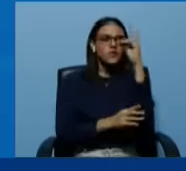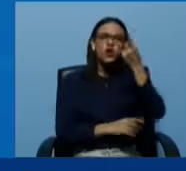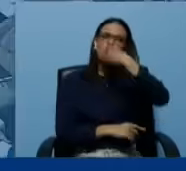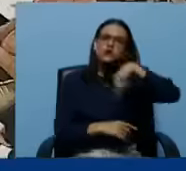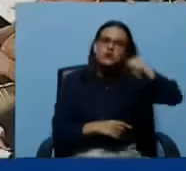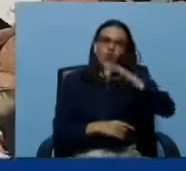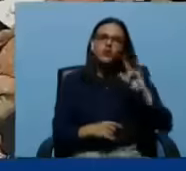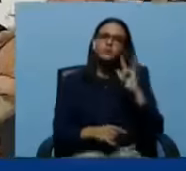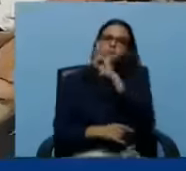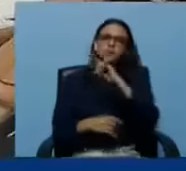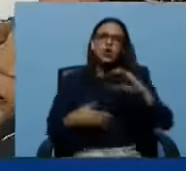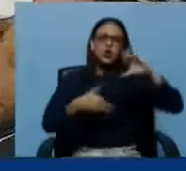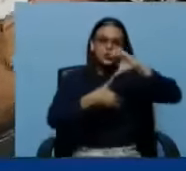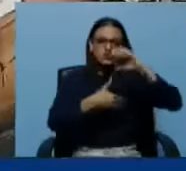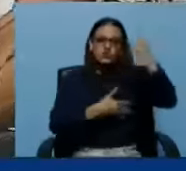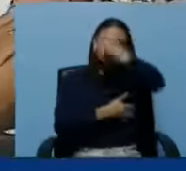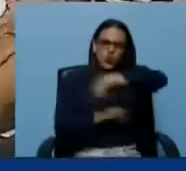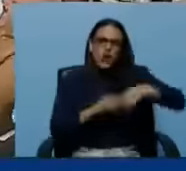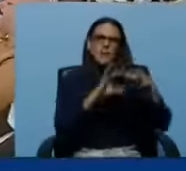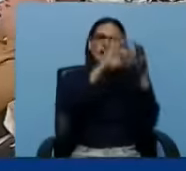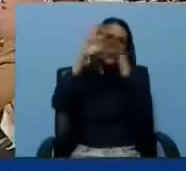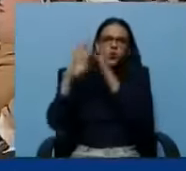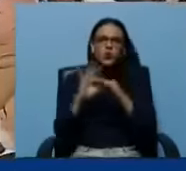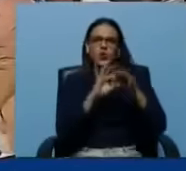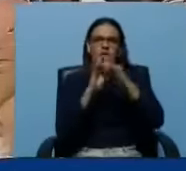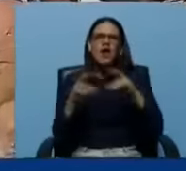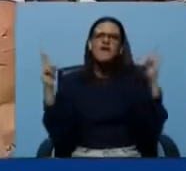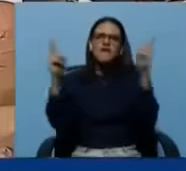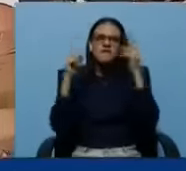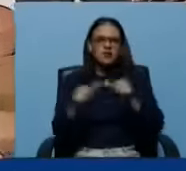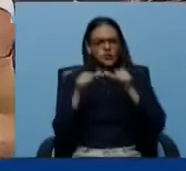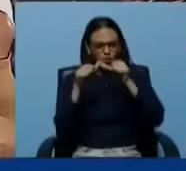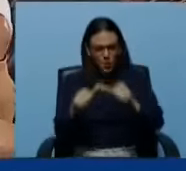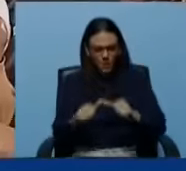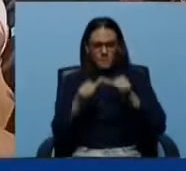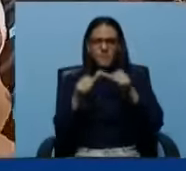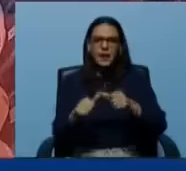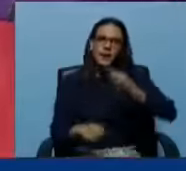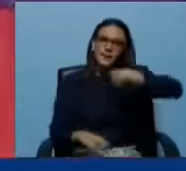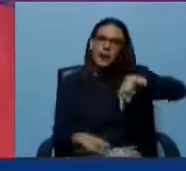y seguiremos unidos en victoria permanente, compañero.